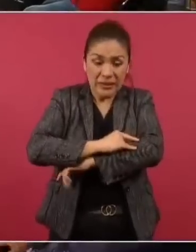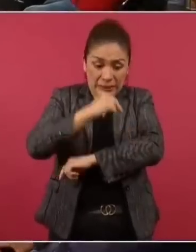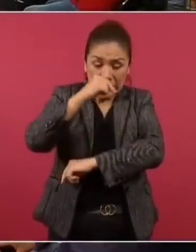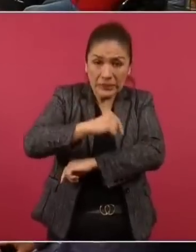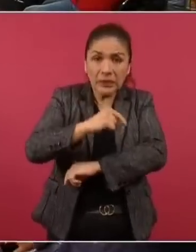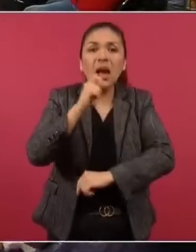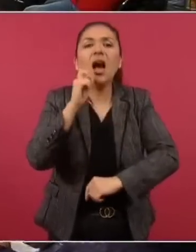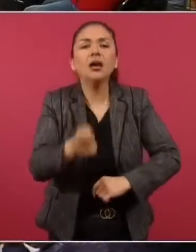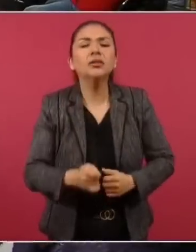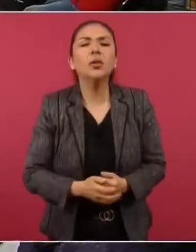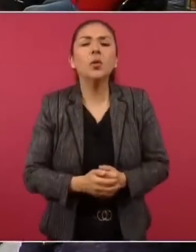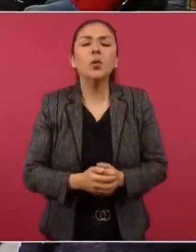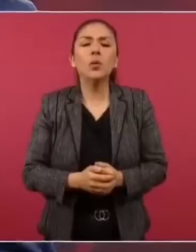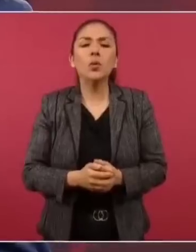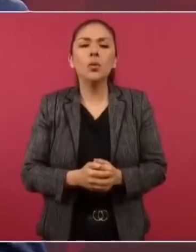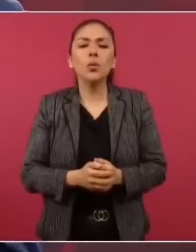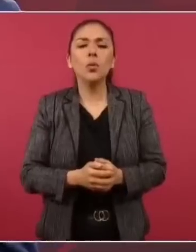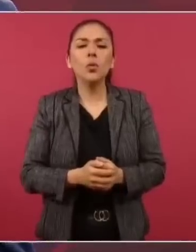es